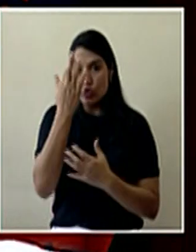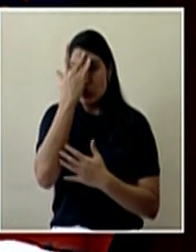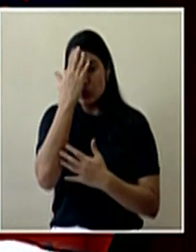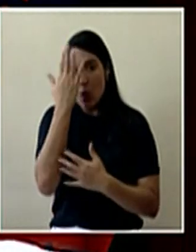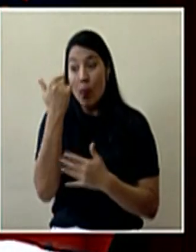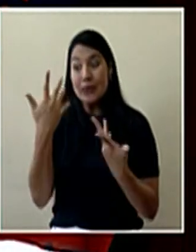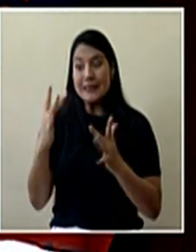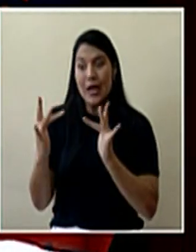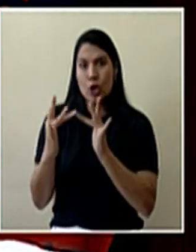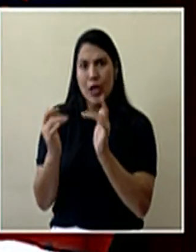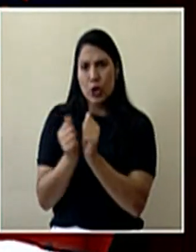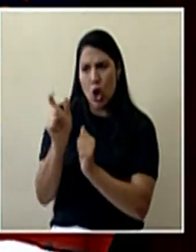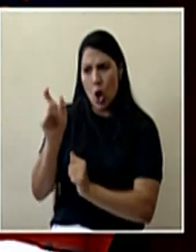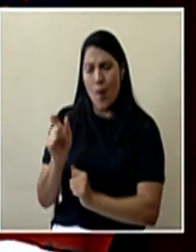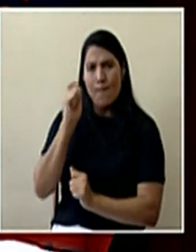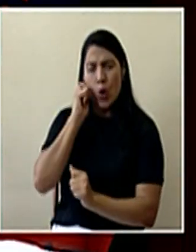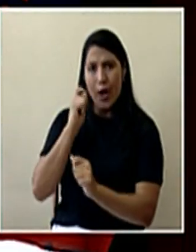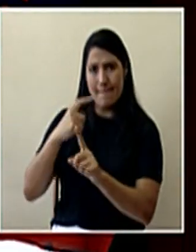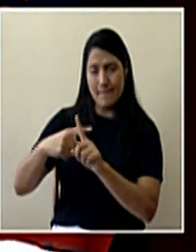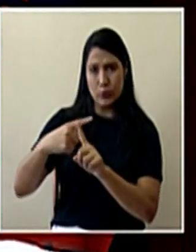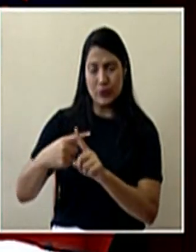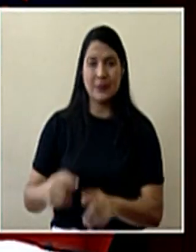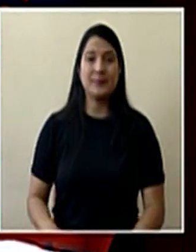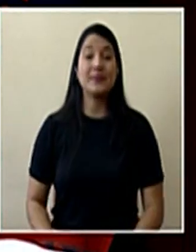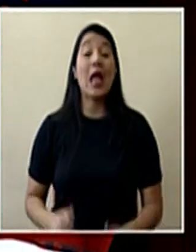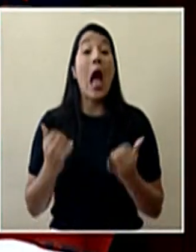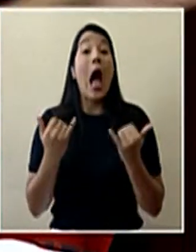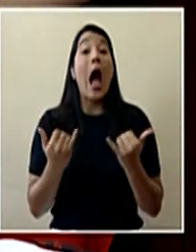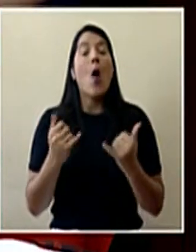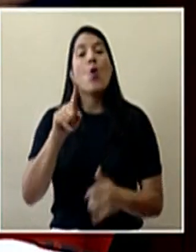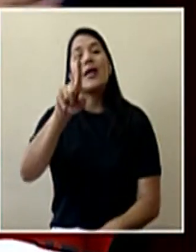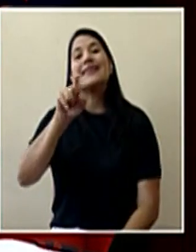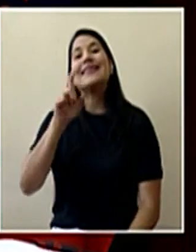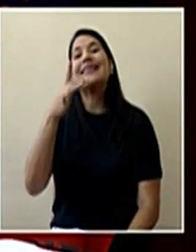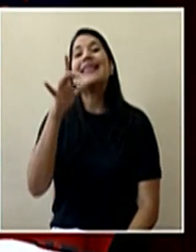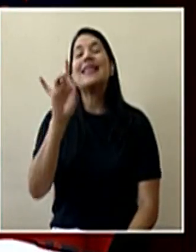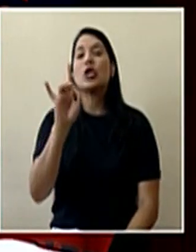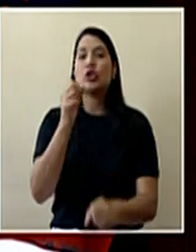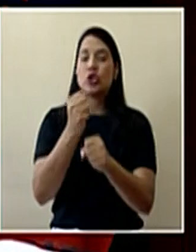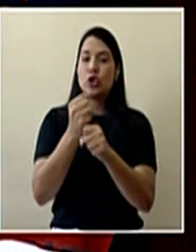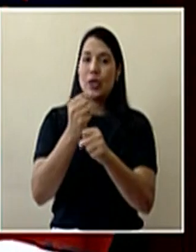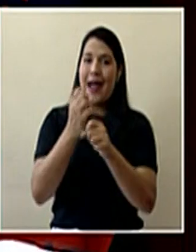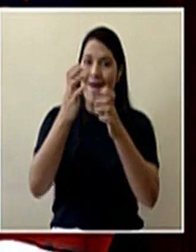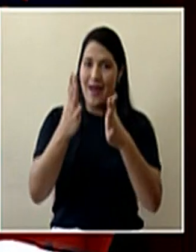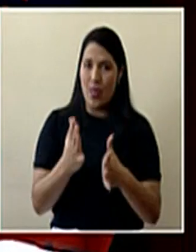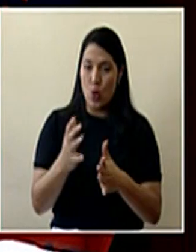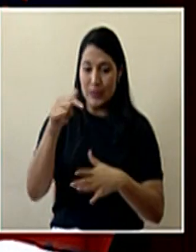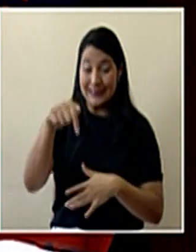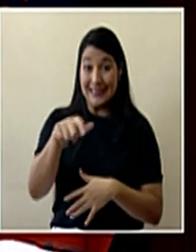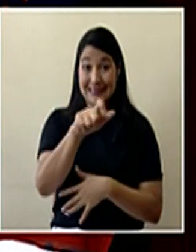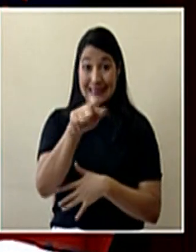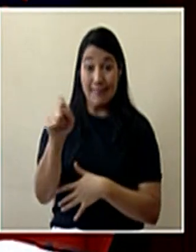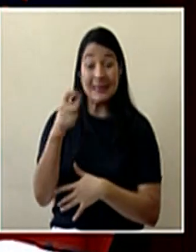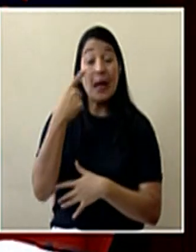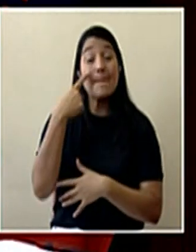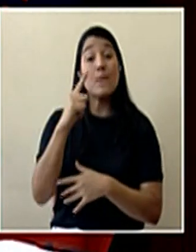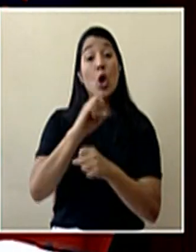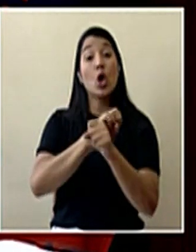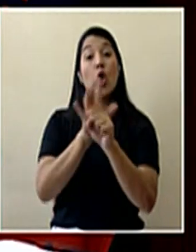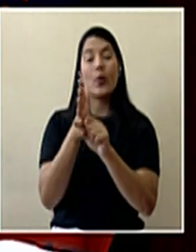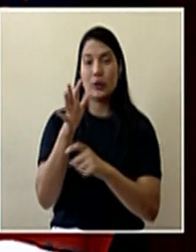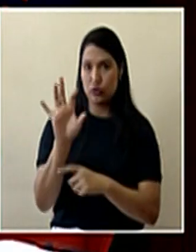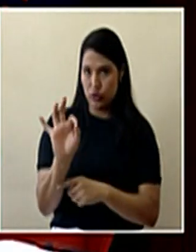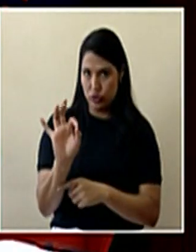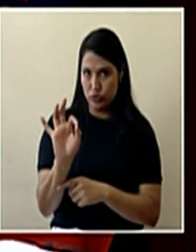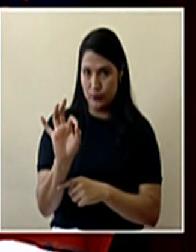tuvieron. En estos momentos hay 118 funcionarios a lo largo del mes que han resultado positivos por COVID. Siempre